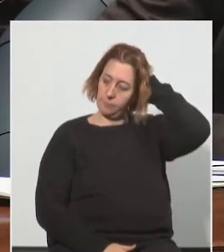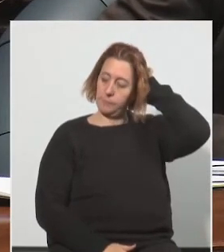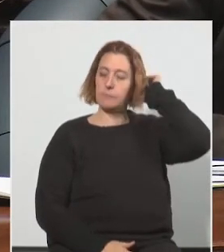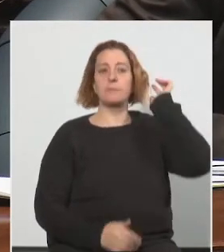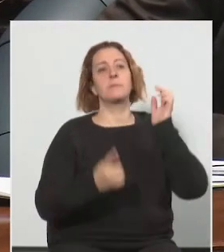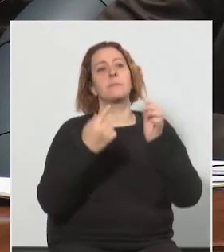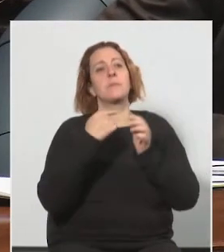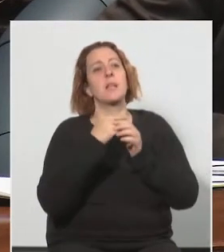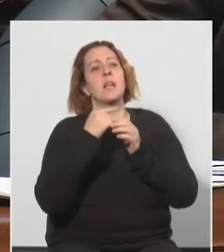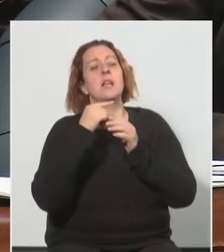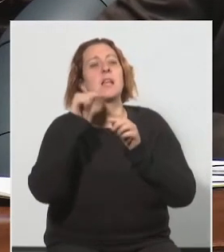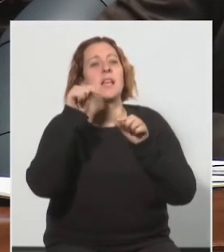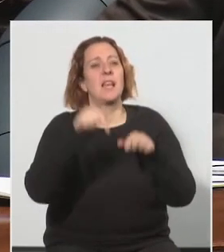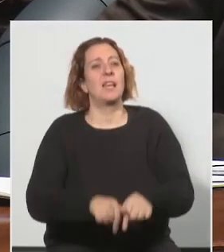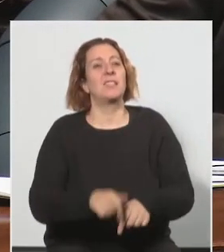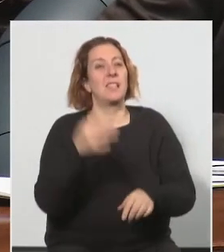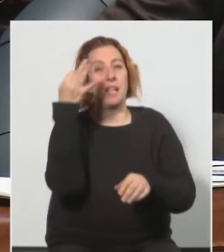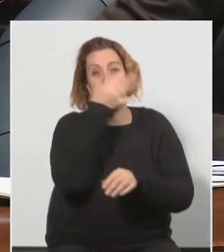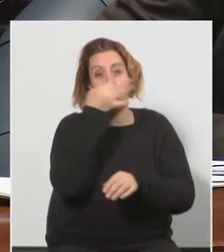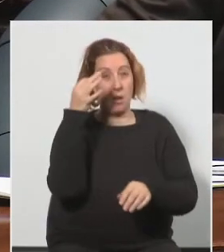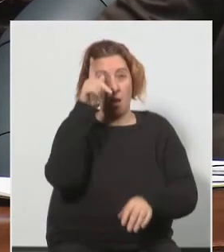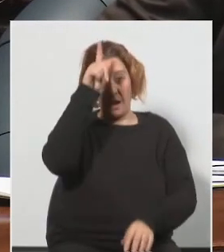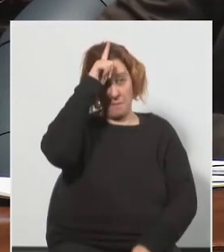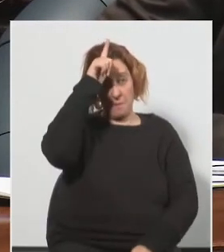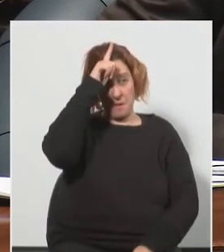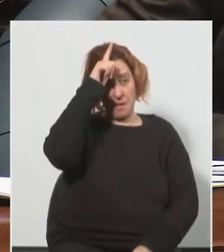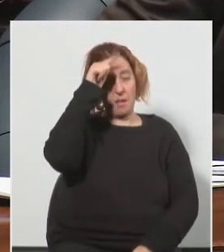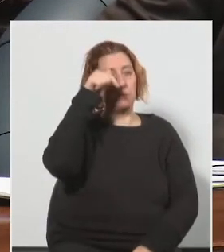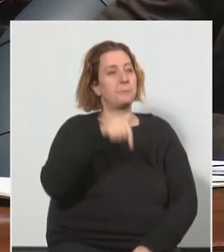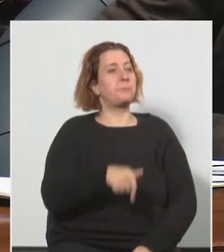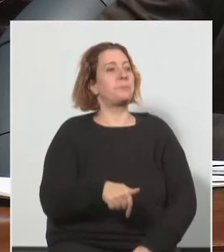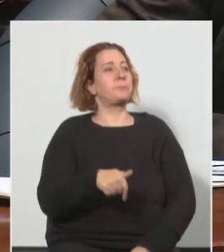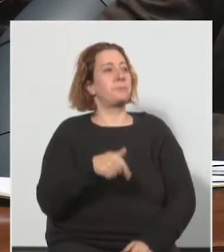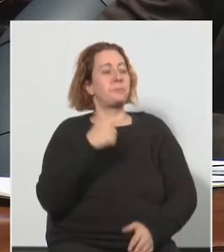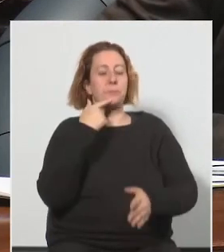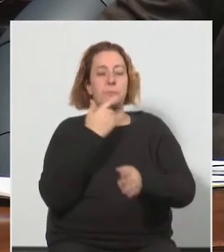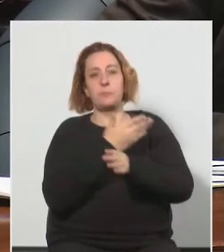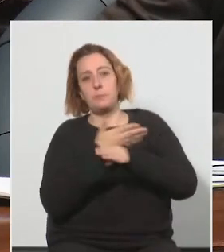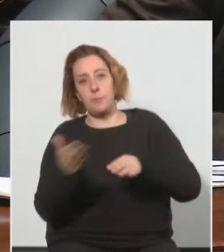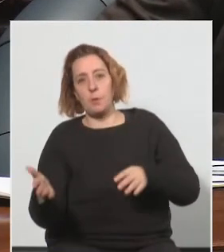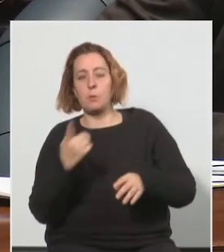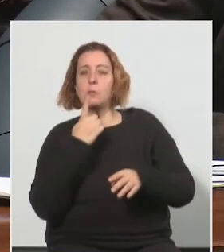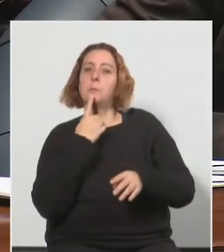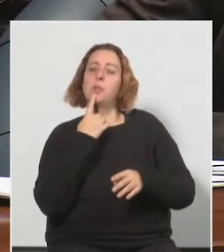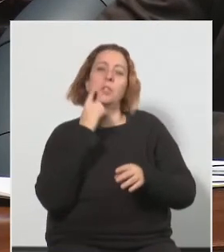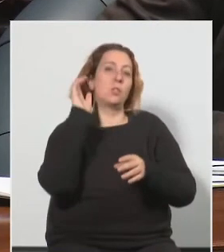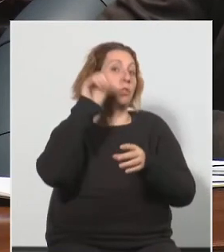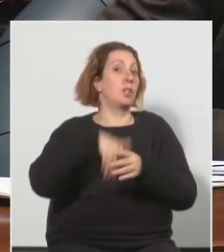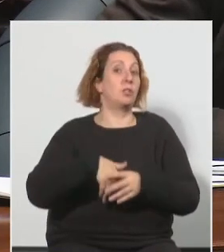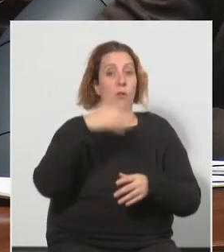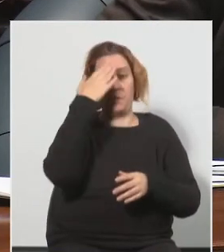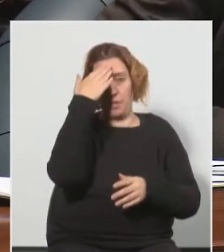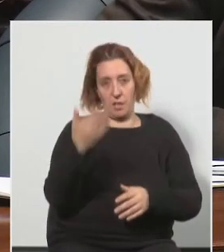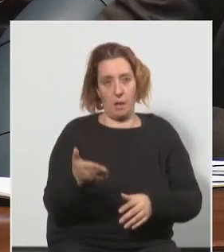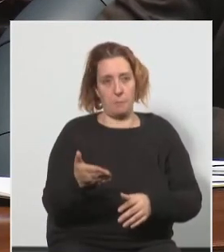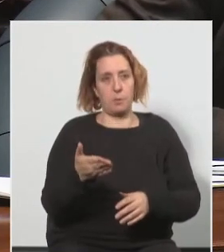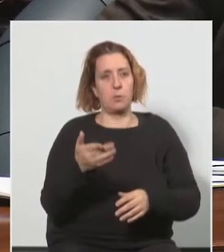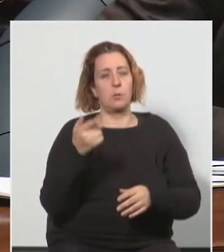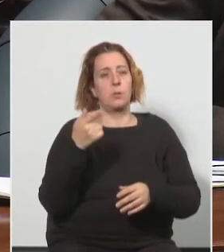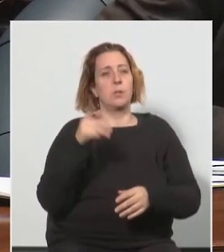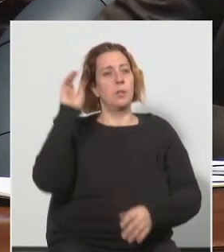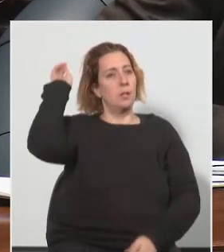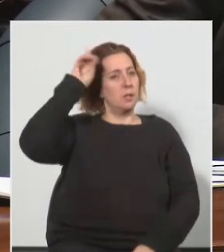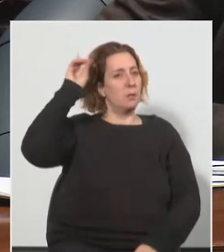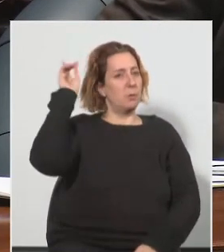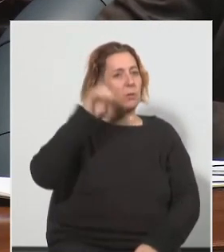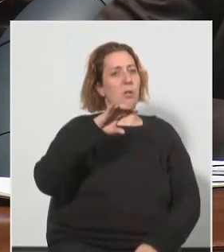La incautación de esta droga en Alemania tuvo repercusiones políticas dentro del propio Frente Amplio, donde el